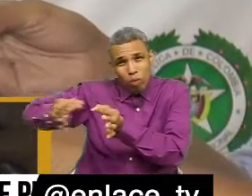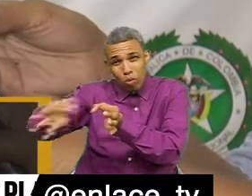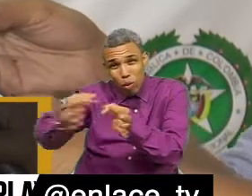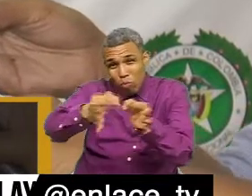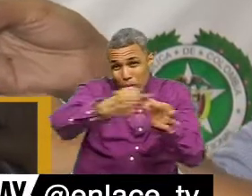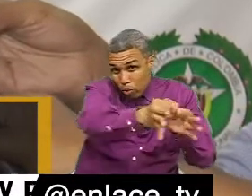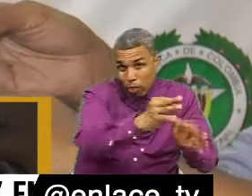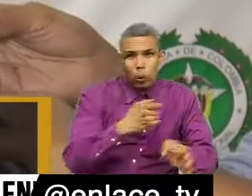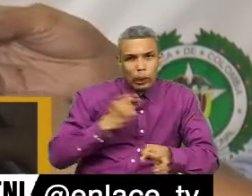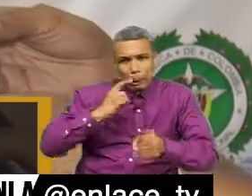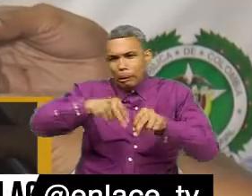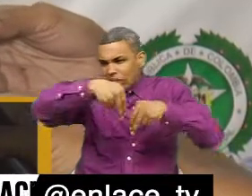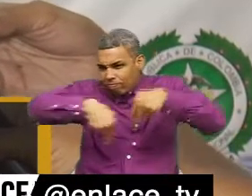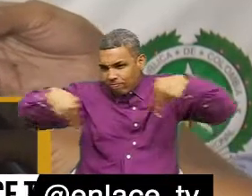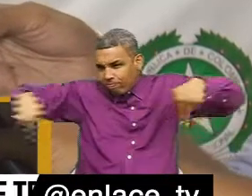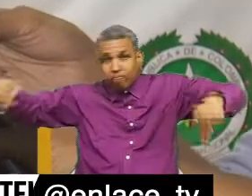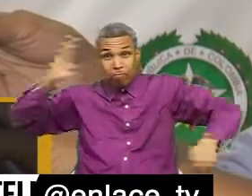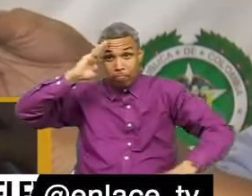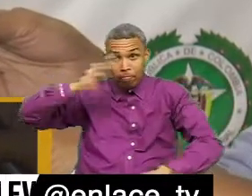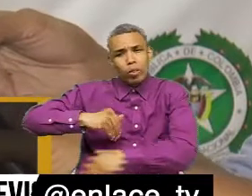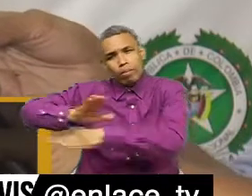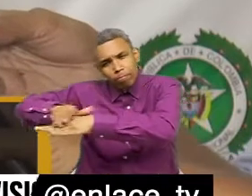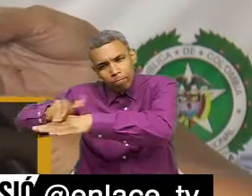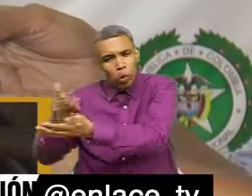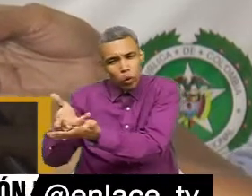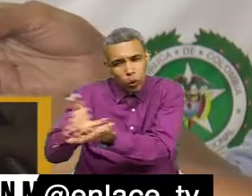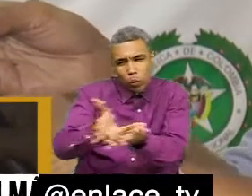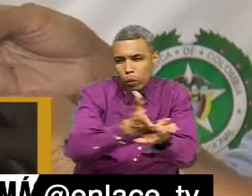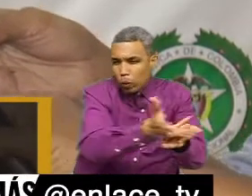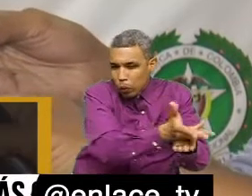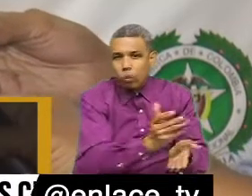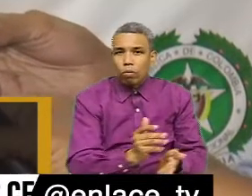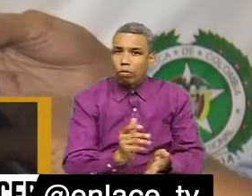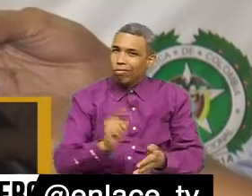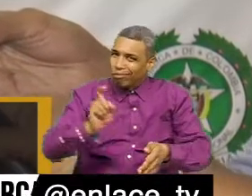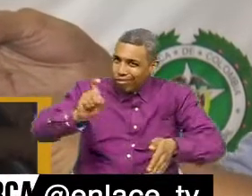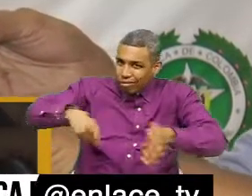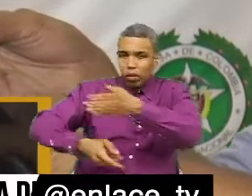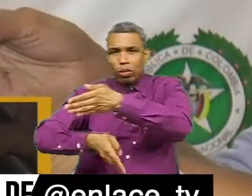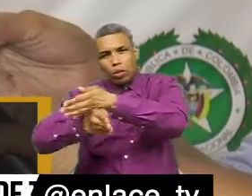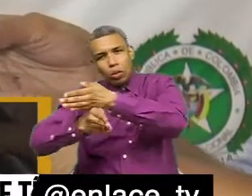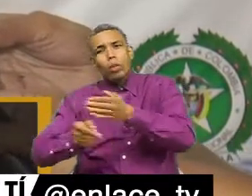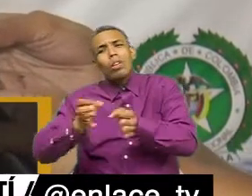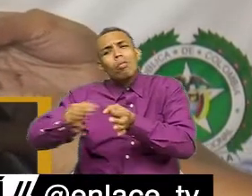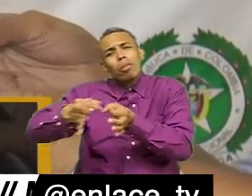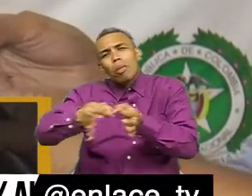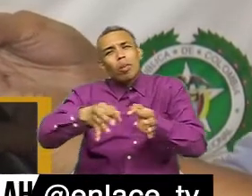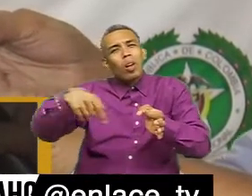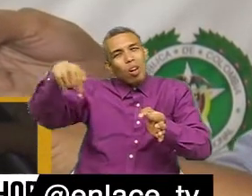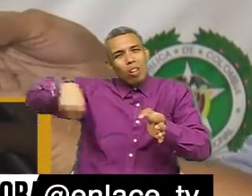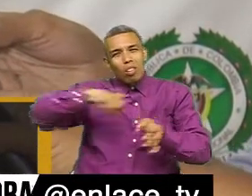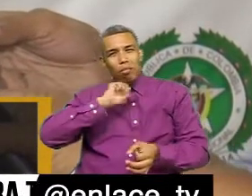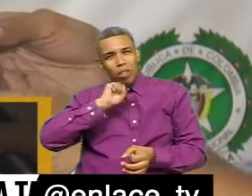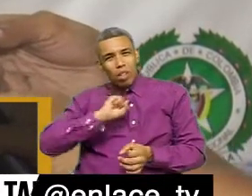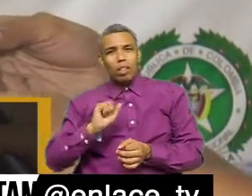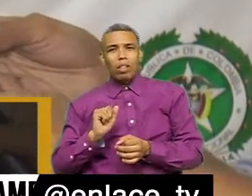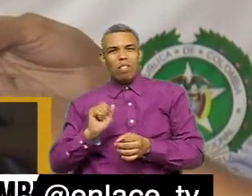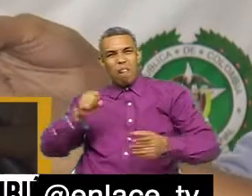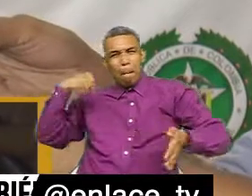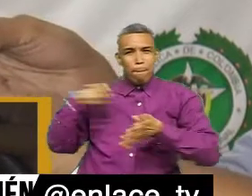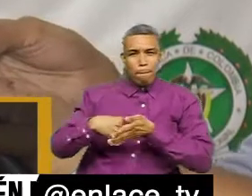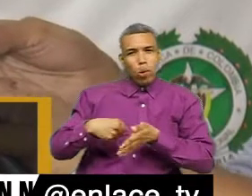la movilidad en esta unidad, en el Magdalena Medio, pues sea lo mejor y que